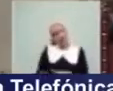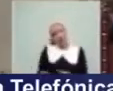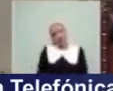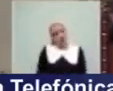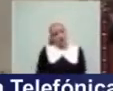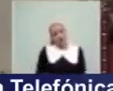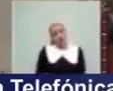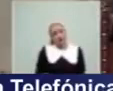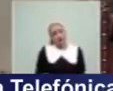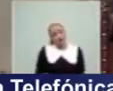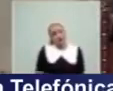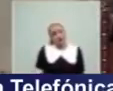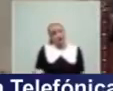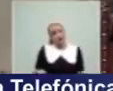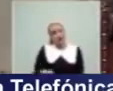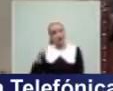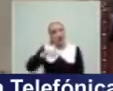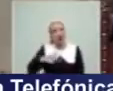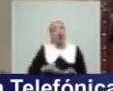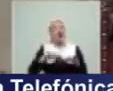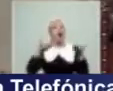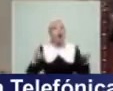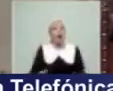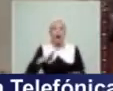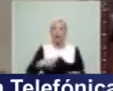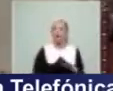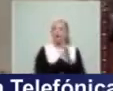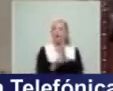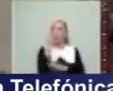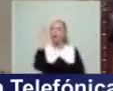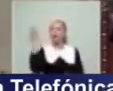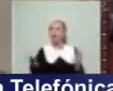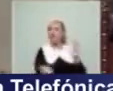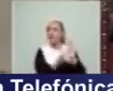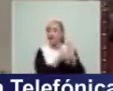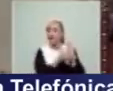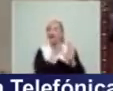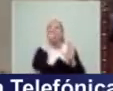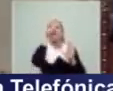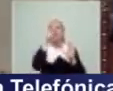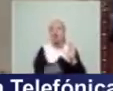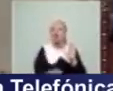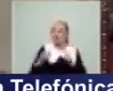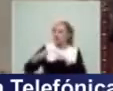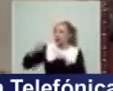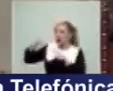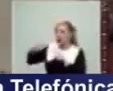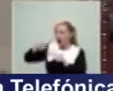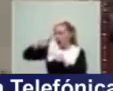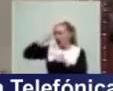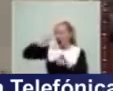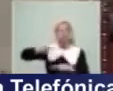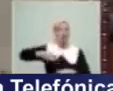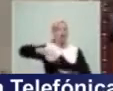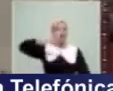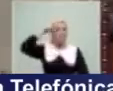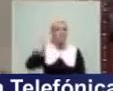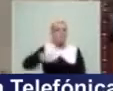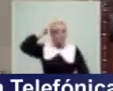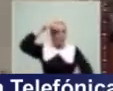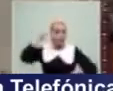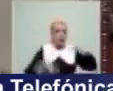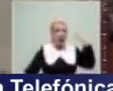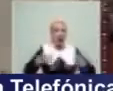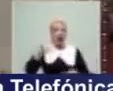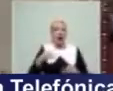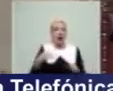prisión preventiva, lo que se resolvió ya en materia de arraigo, por ejemplo. En fin, hemos estado resolviendo todos